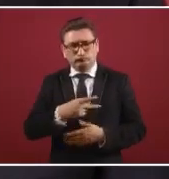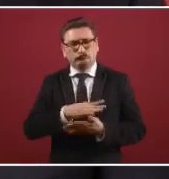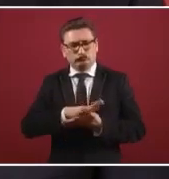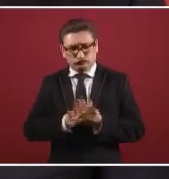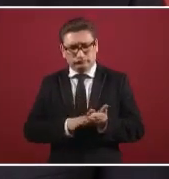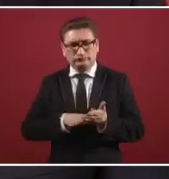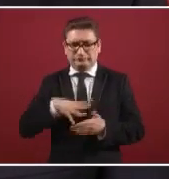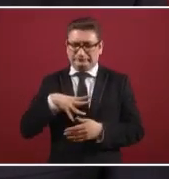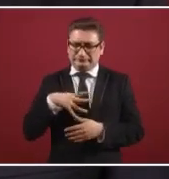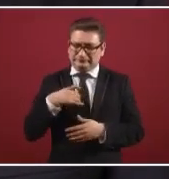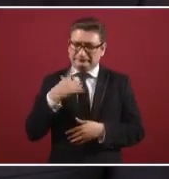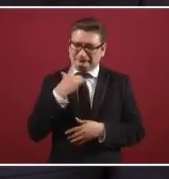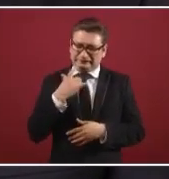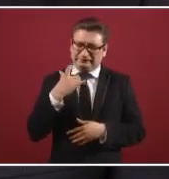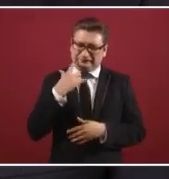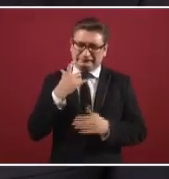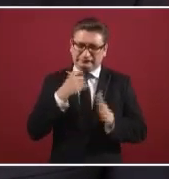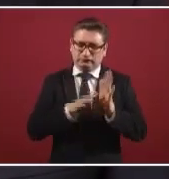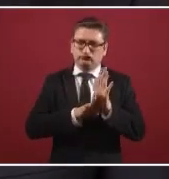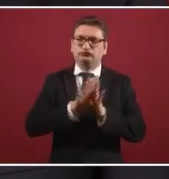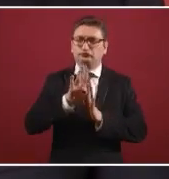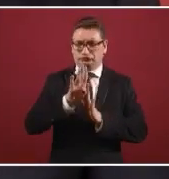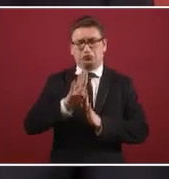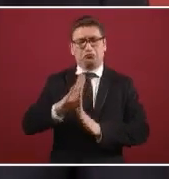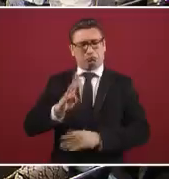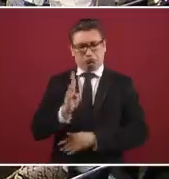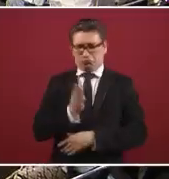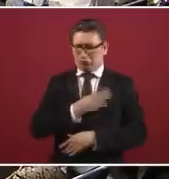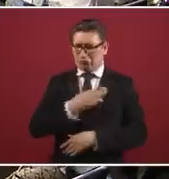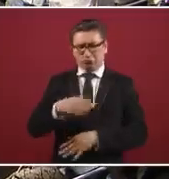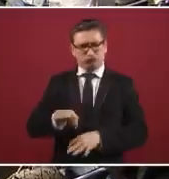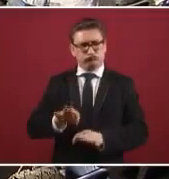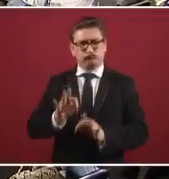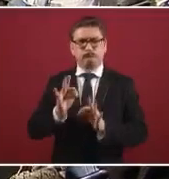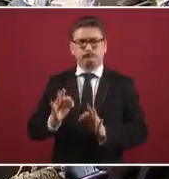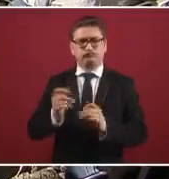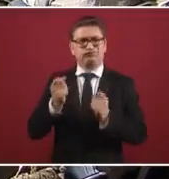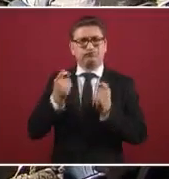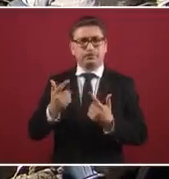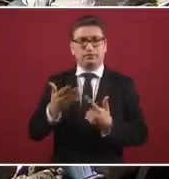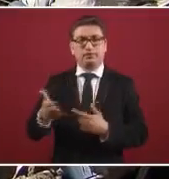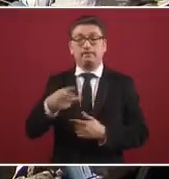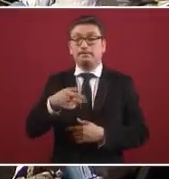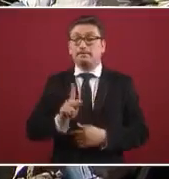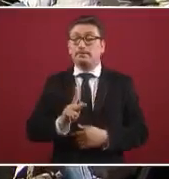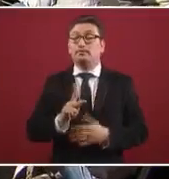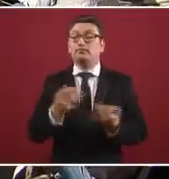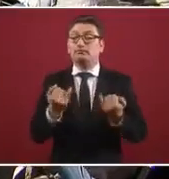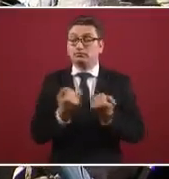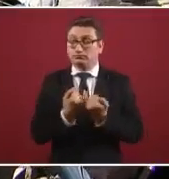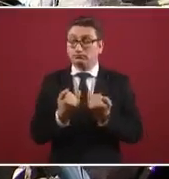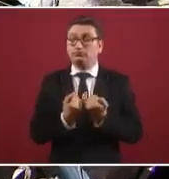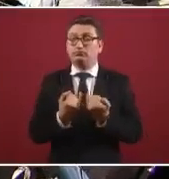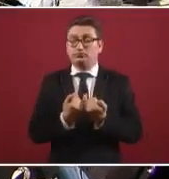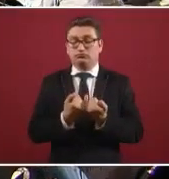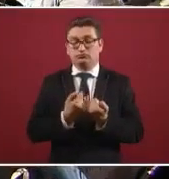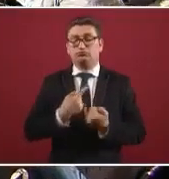buenas calificaciones. Eso es excepcional, pero hay que considerar